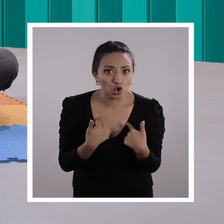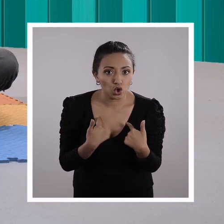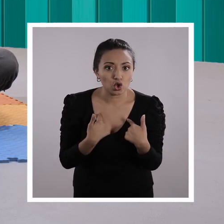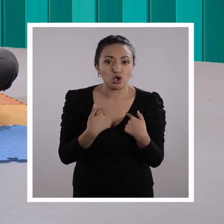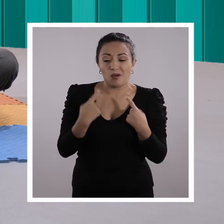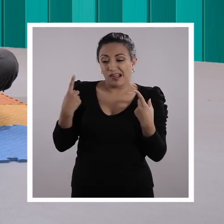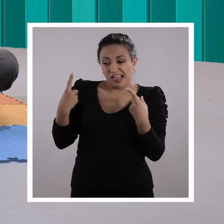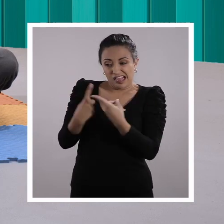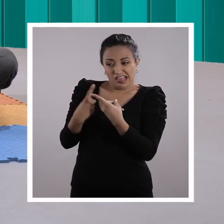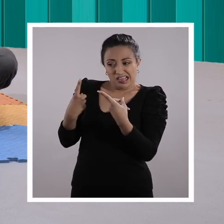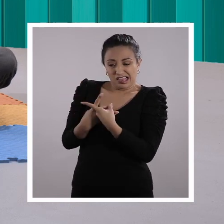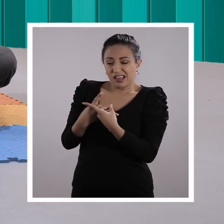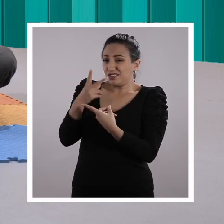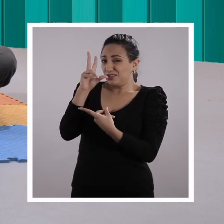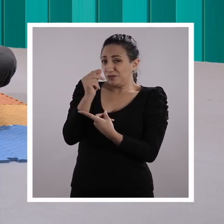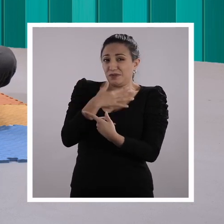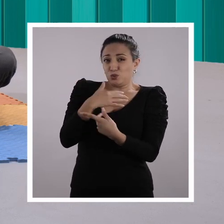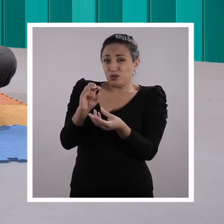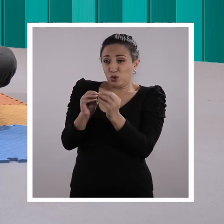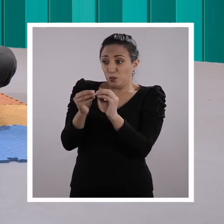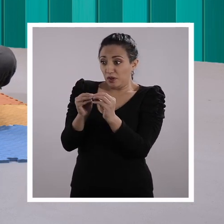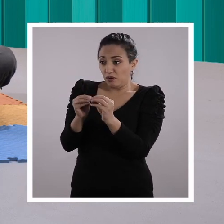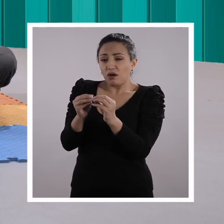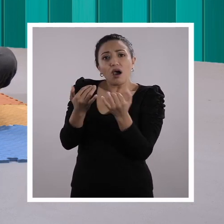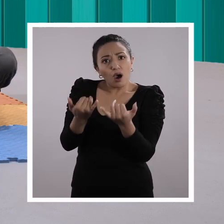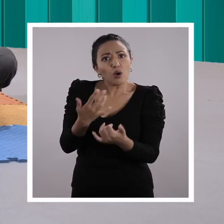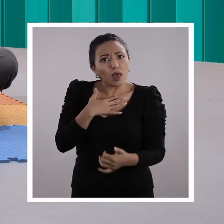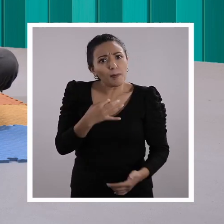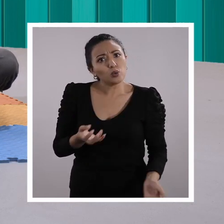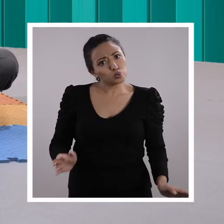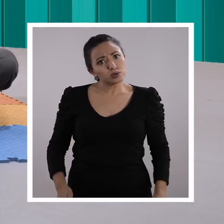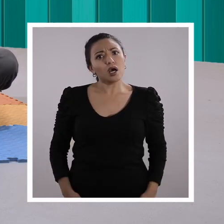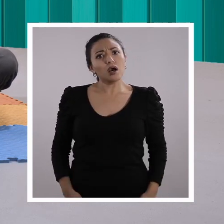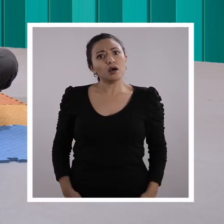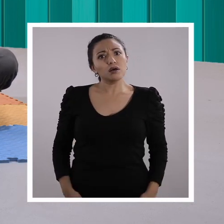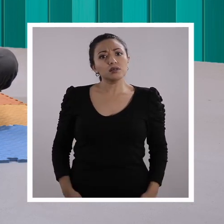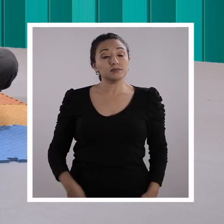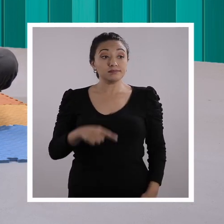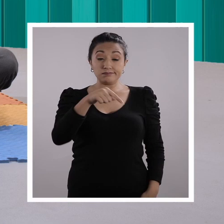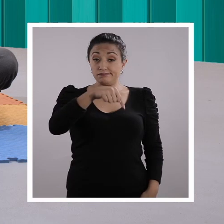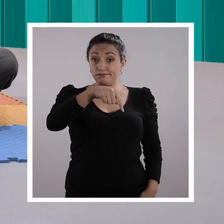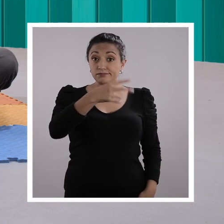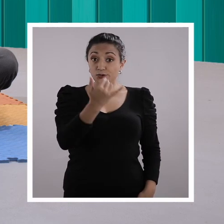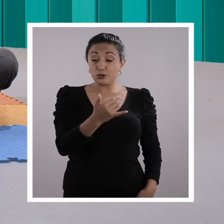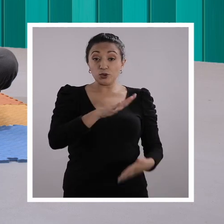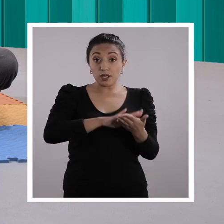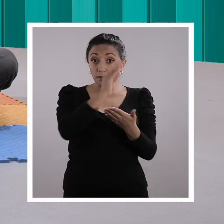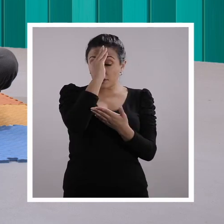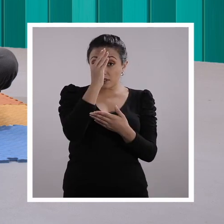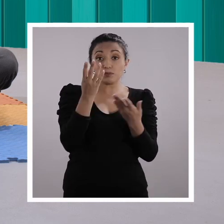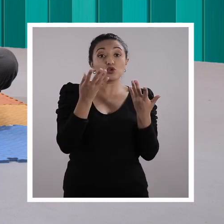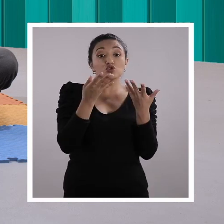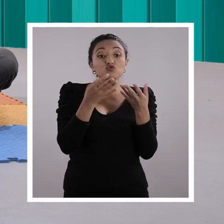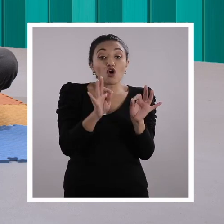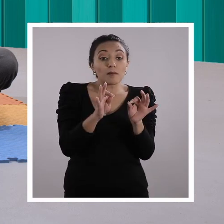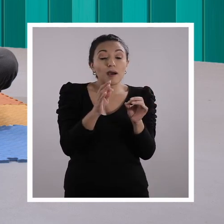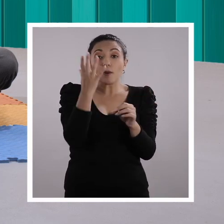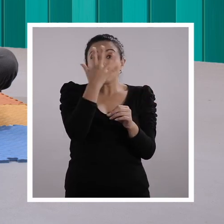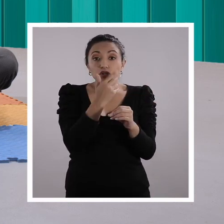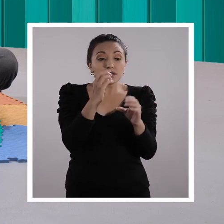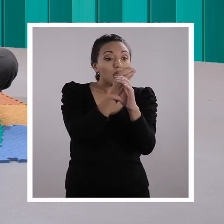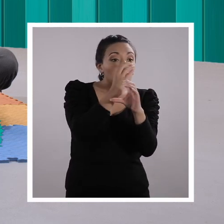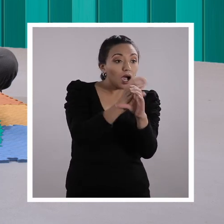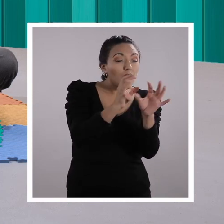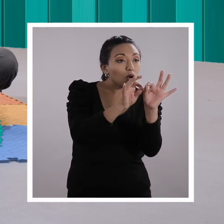números ahora me fascinan profe yo ya aprendimos una forma divertida de medir de calcular de estimar